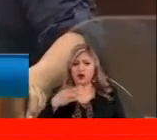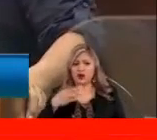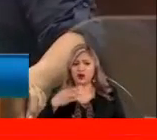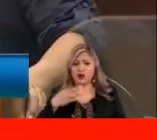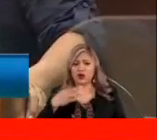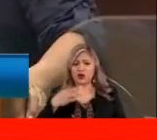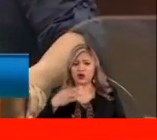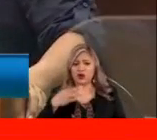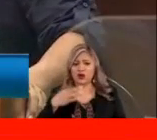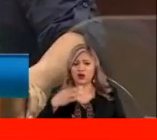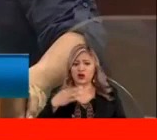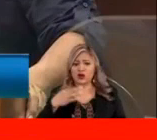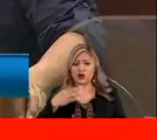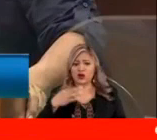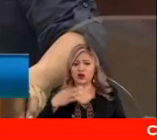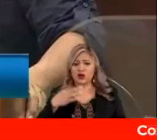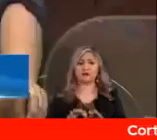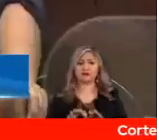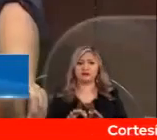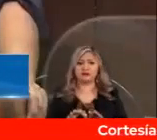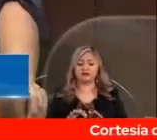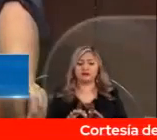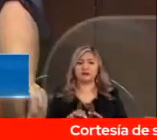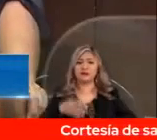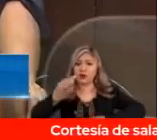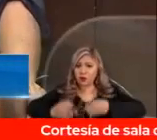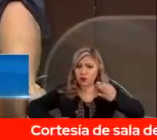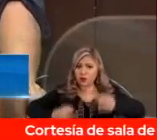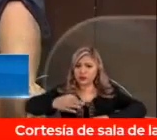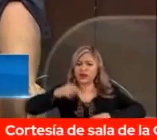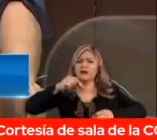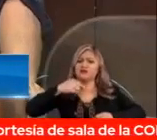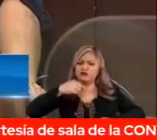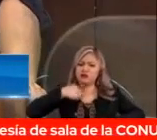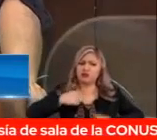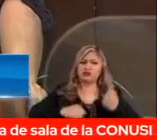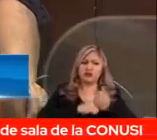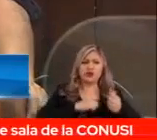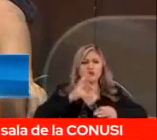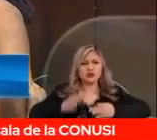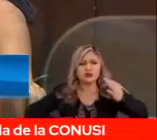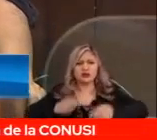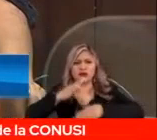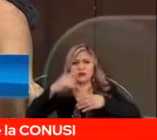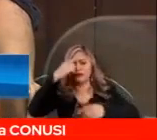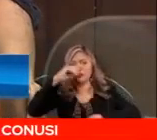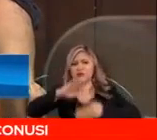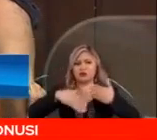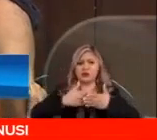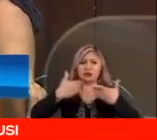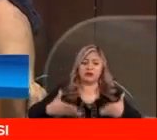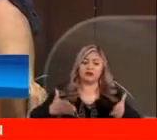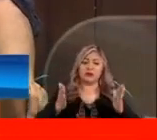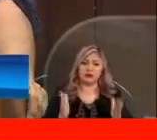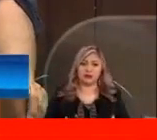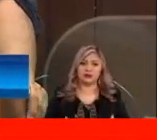nuestro pueblo, porque más nadie le quiera hacer justicia, aunque en las tribunas públicas se hable del pueblo, la realidad